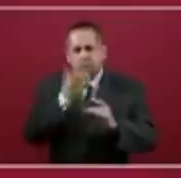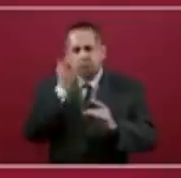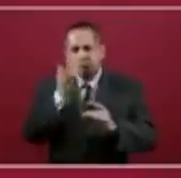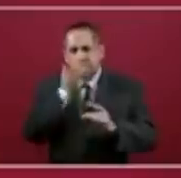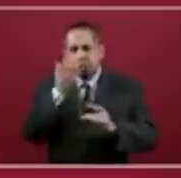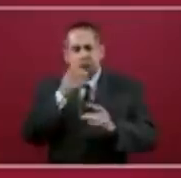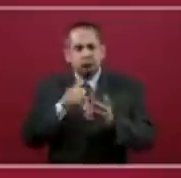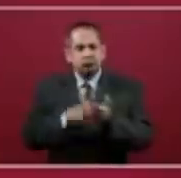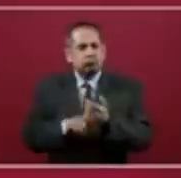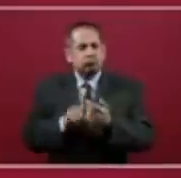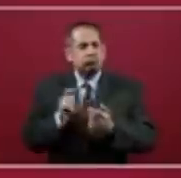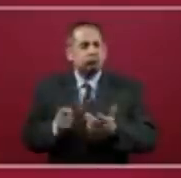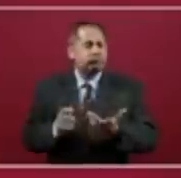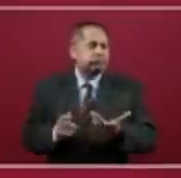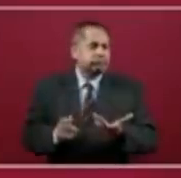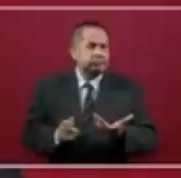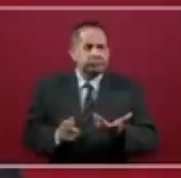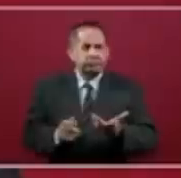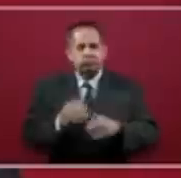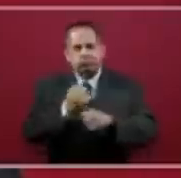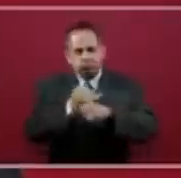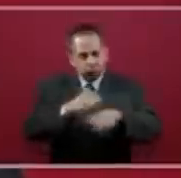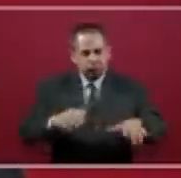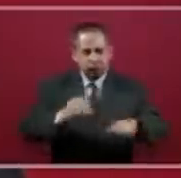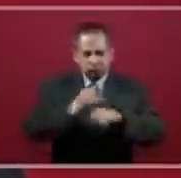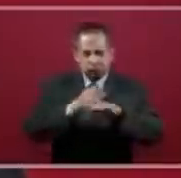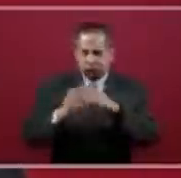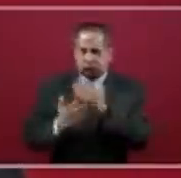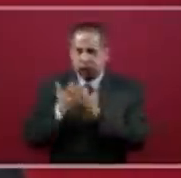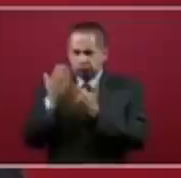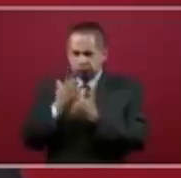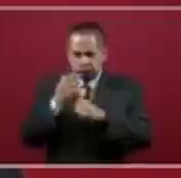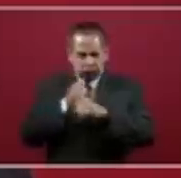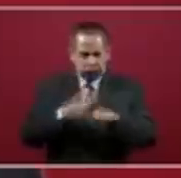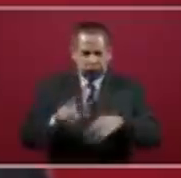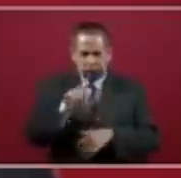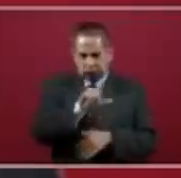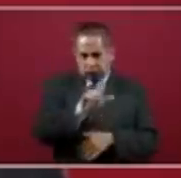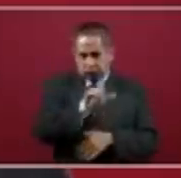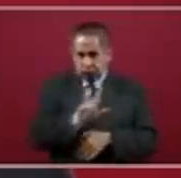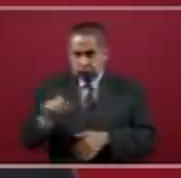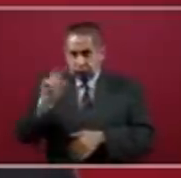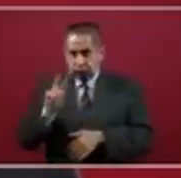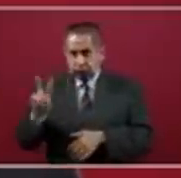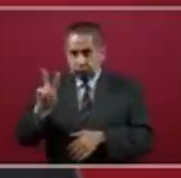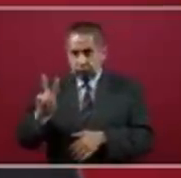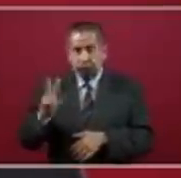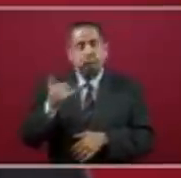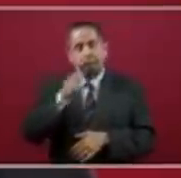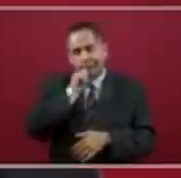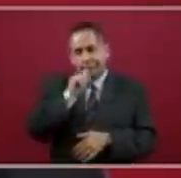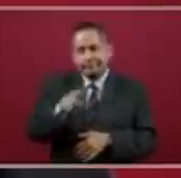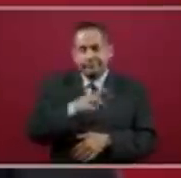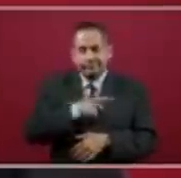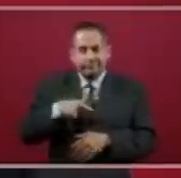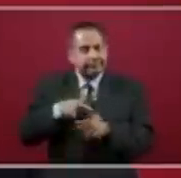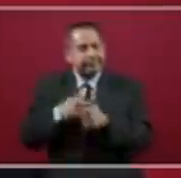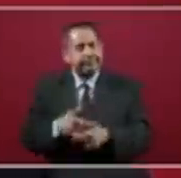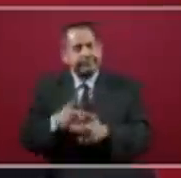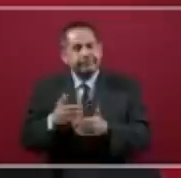hábito de informar por las mañanas, de lunes a viernes, pero además tenemos que seguir